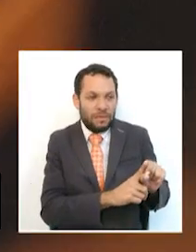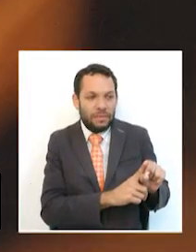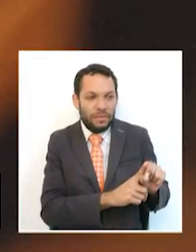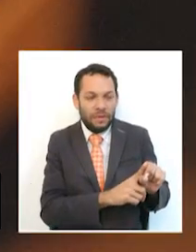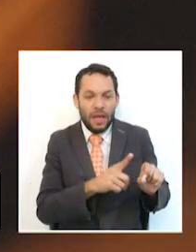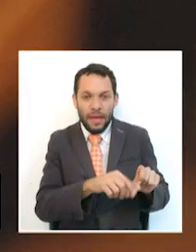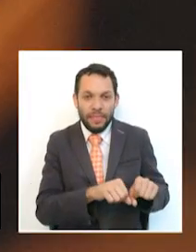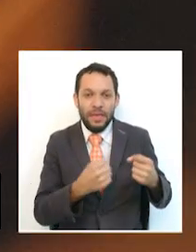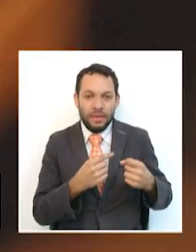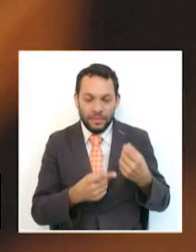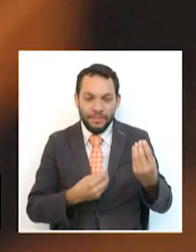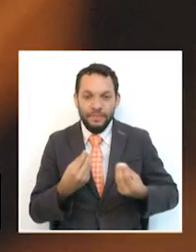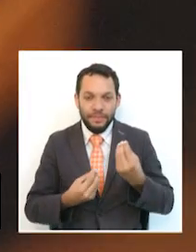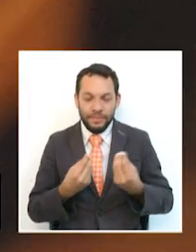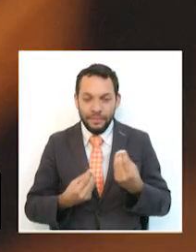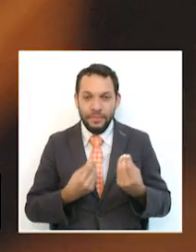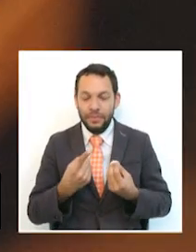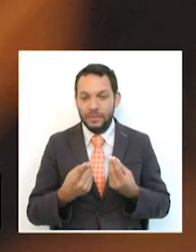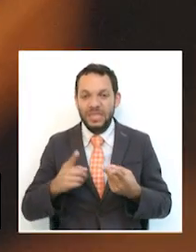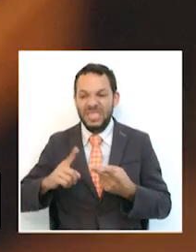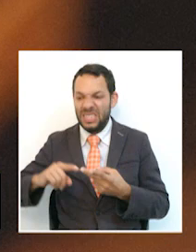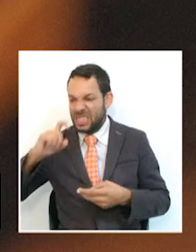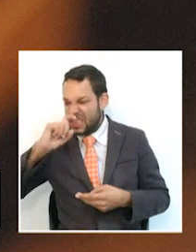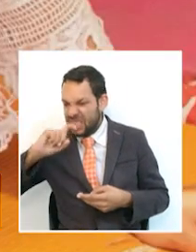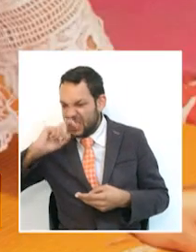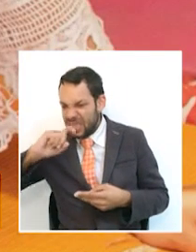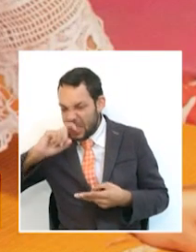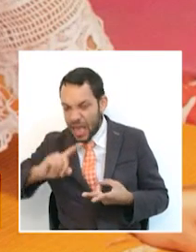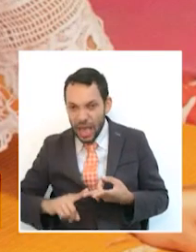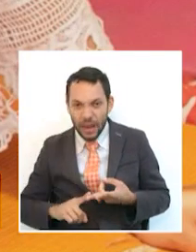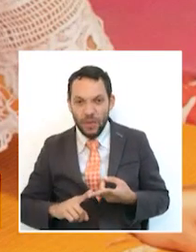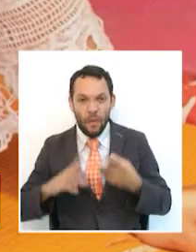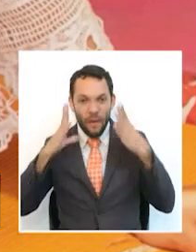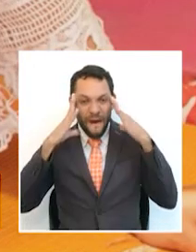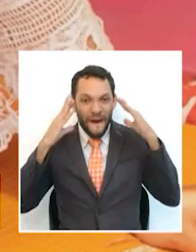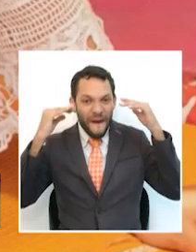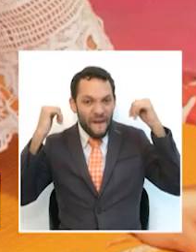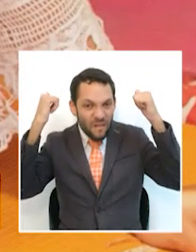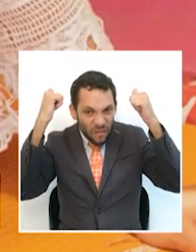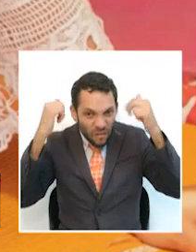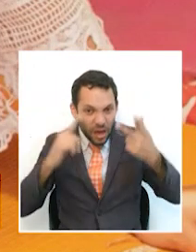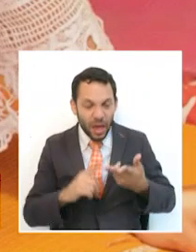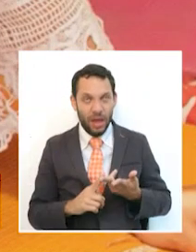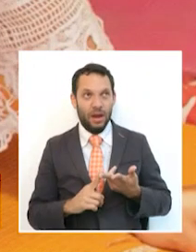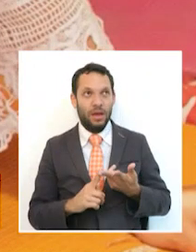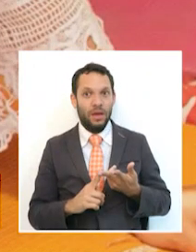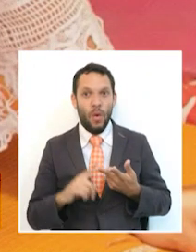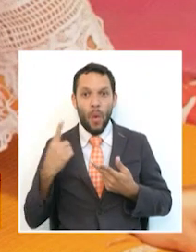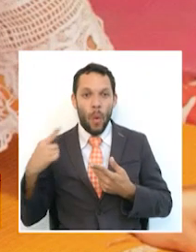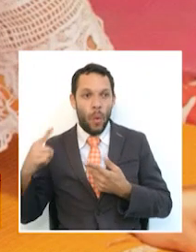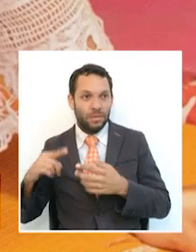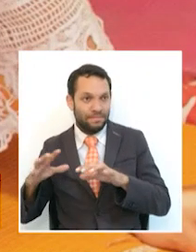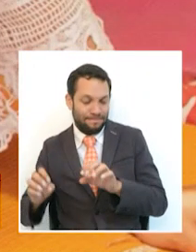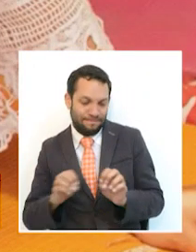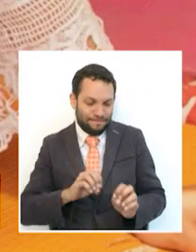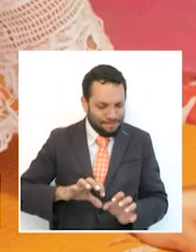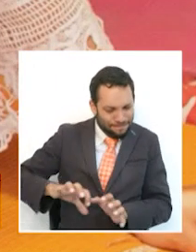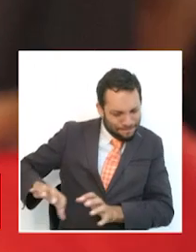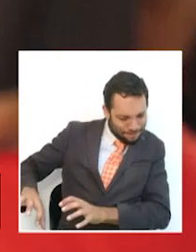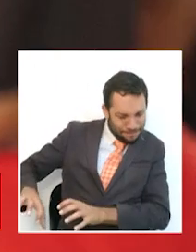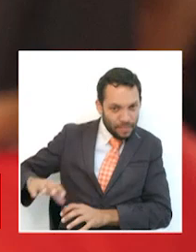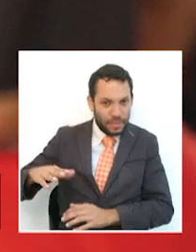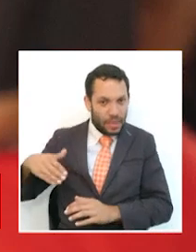respiratorios sin hablar pues del cerdo la avena muchas personas que cortan esto se echan el bra a mí con las novedades